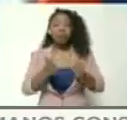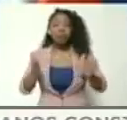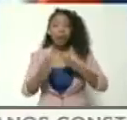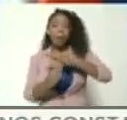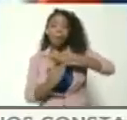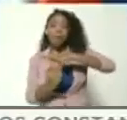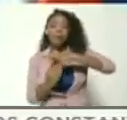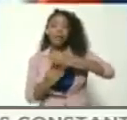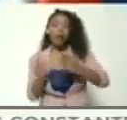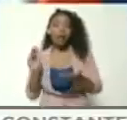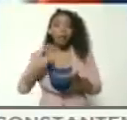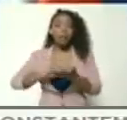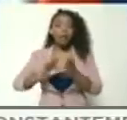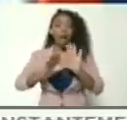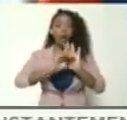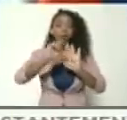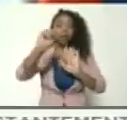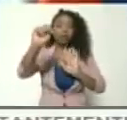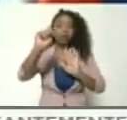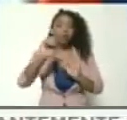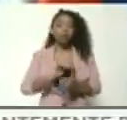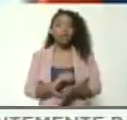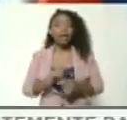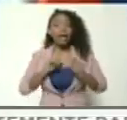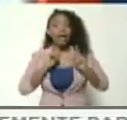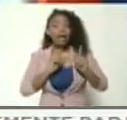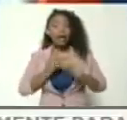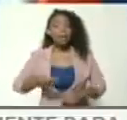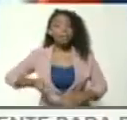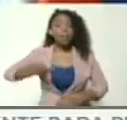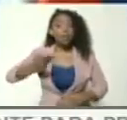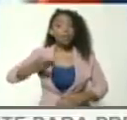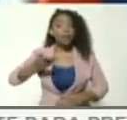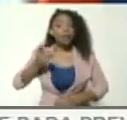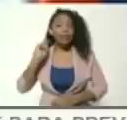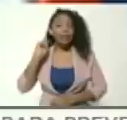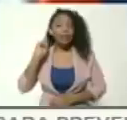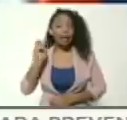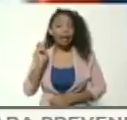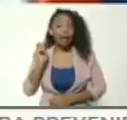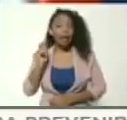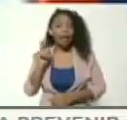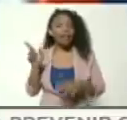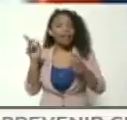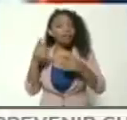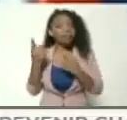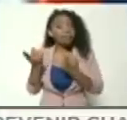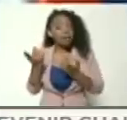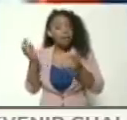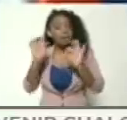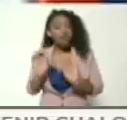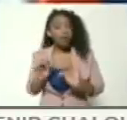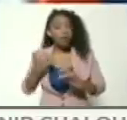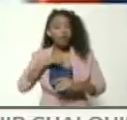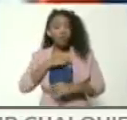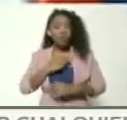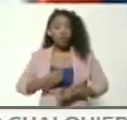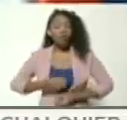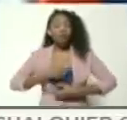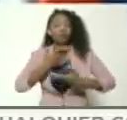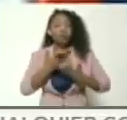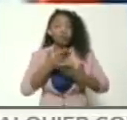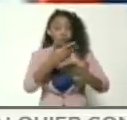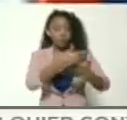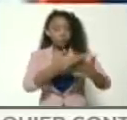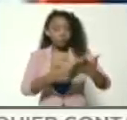lo que establece la Constitución, esta importantísima tarea. En tal sentido, expresamos en este comunicado lo